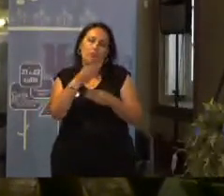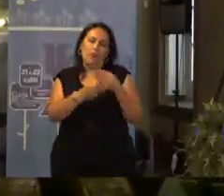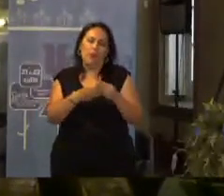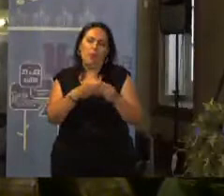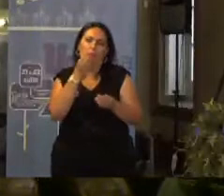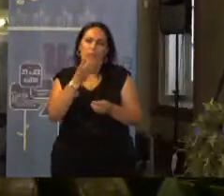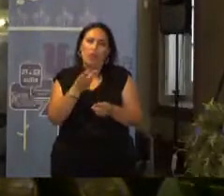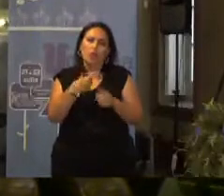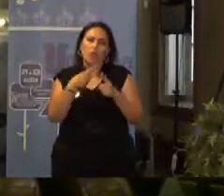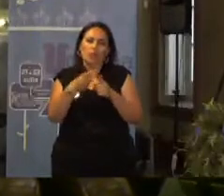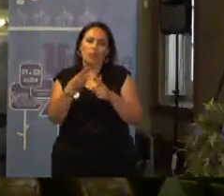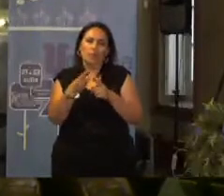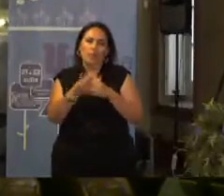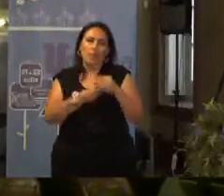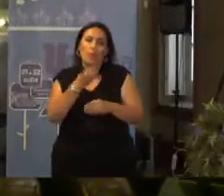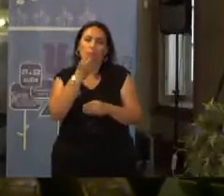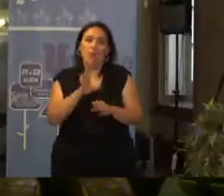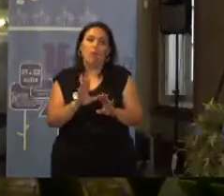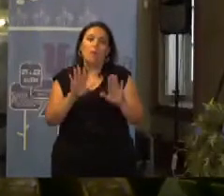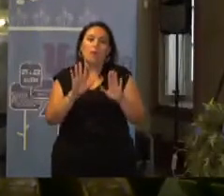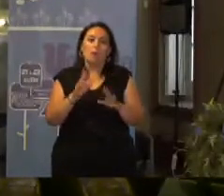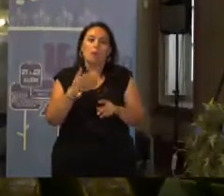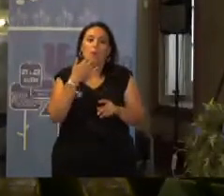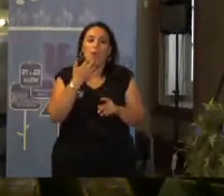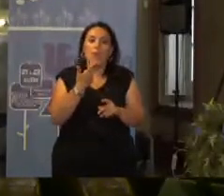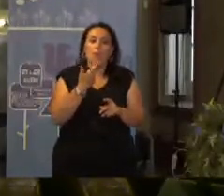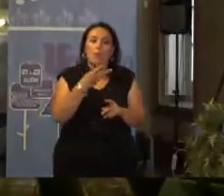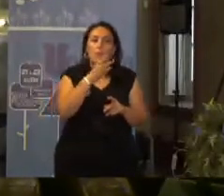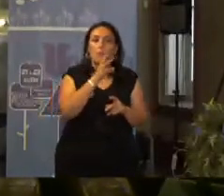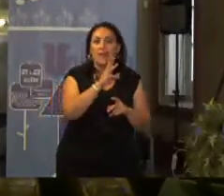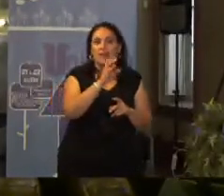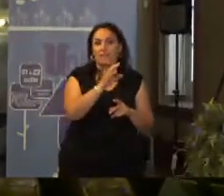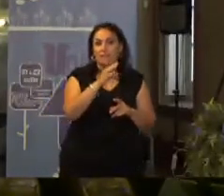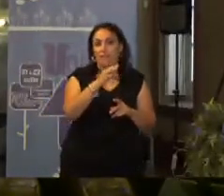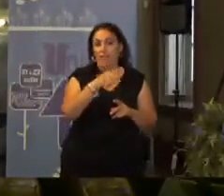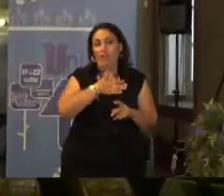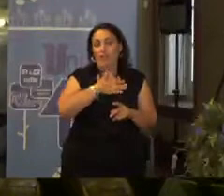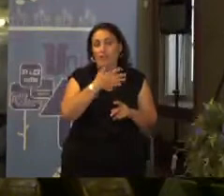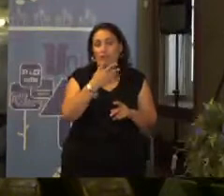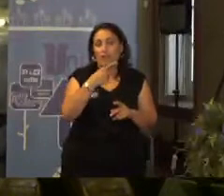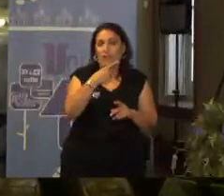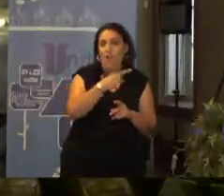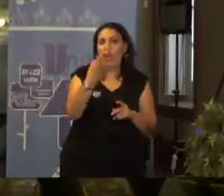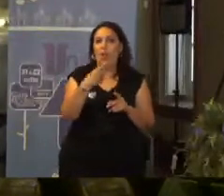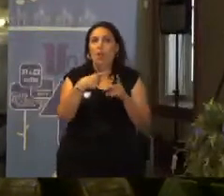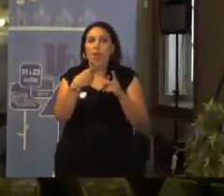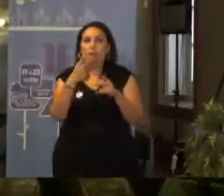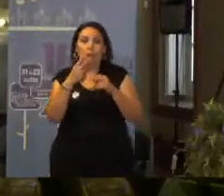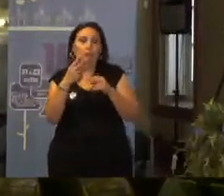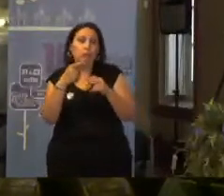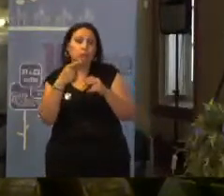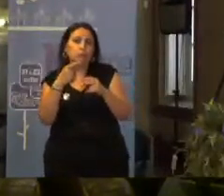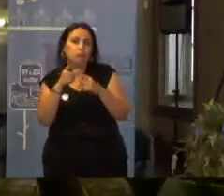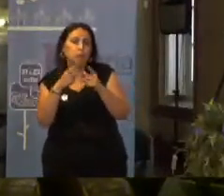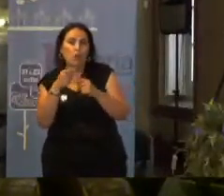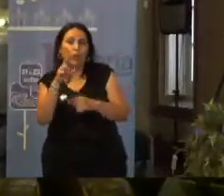o PSD e o BNG non son o bloque, pero tamén houbo algunhas cousas, xa digo, non creo que sexa o momento agora,